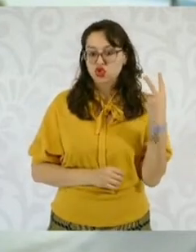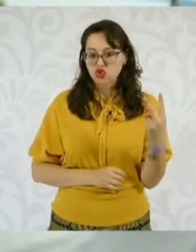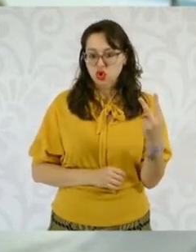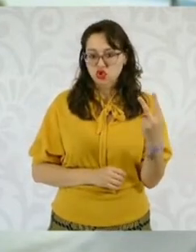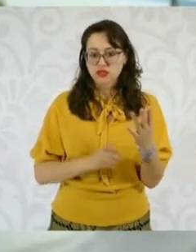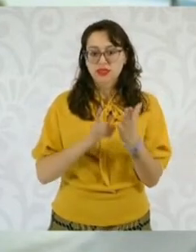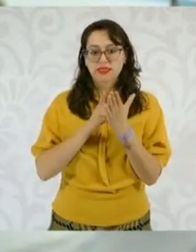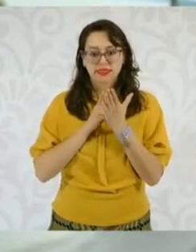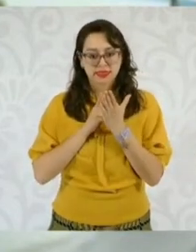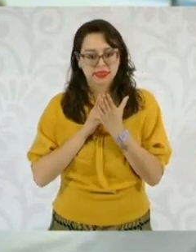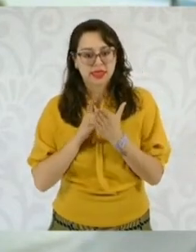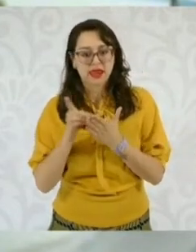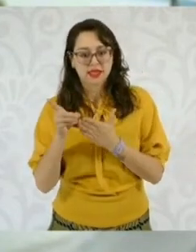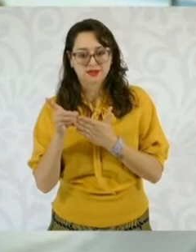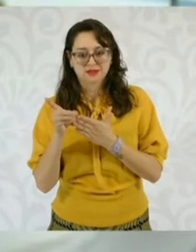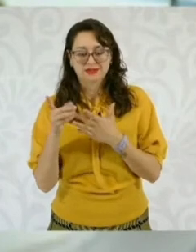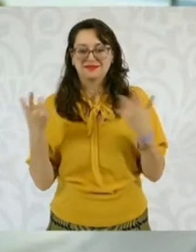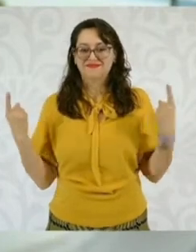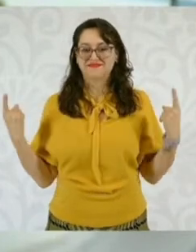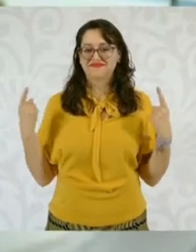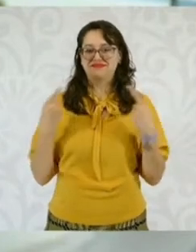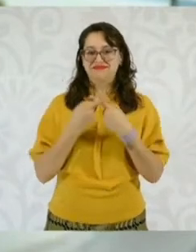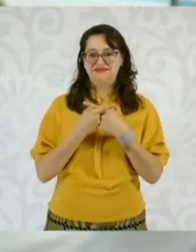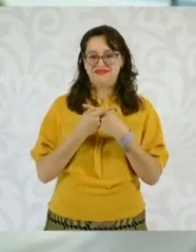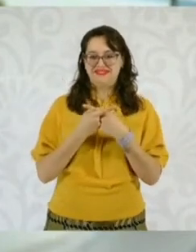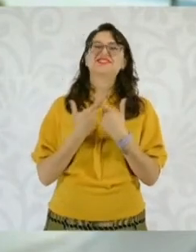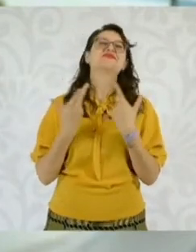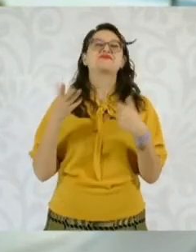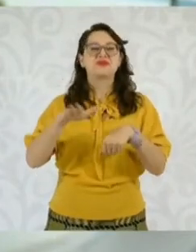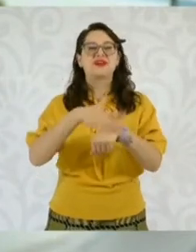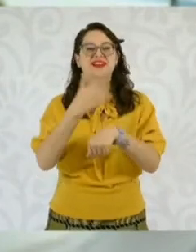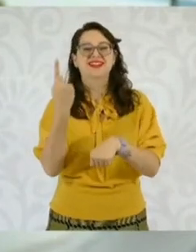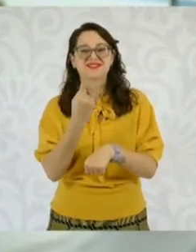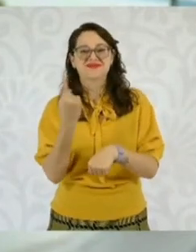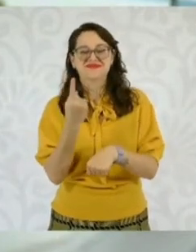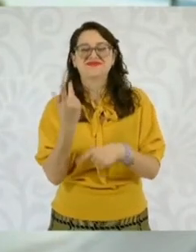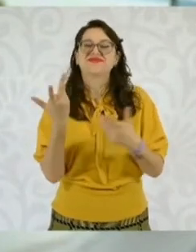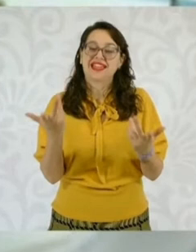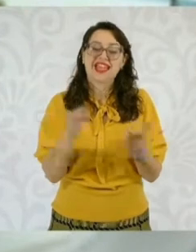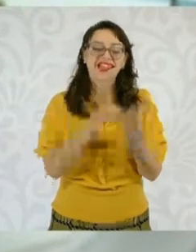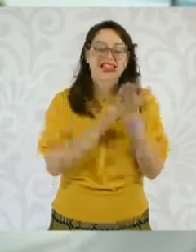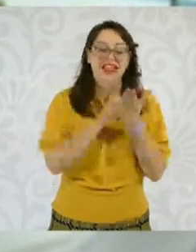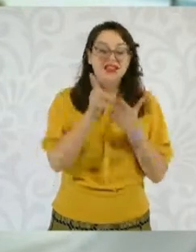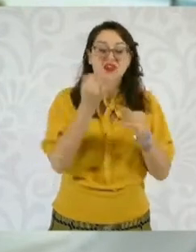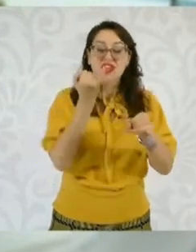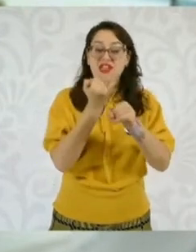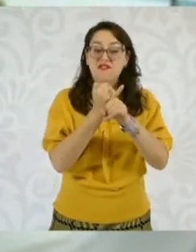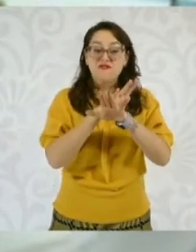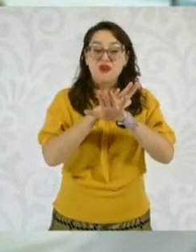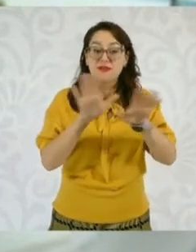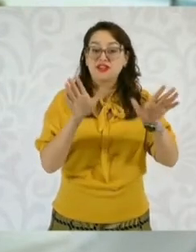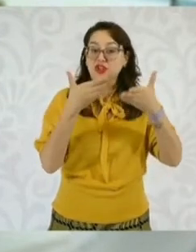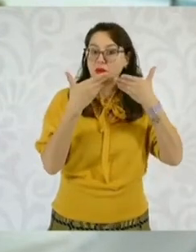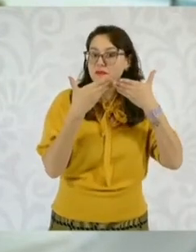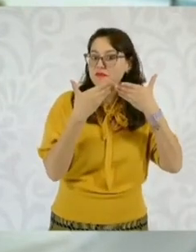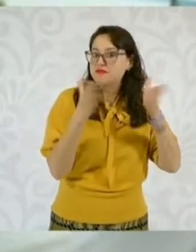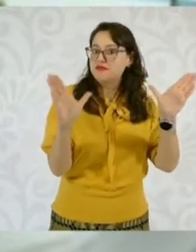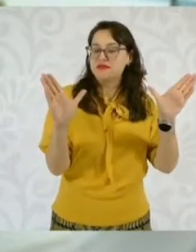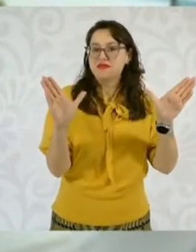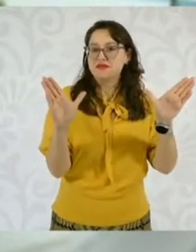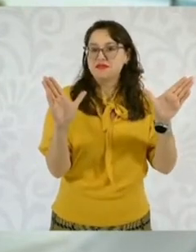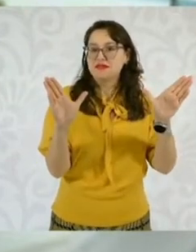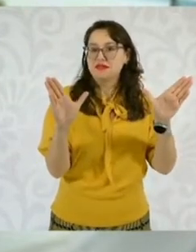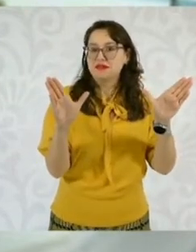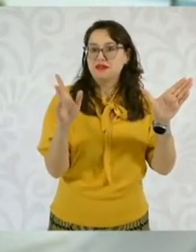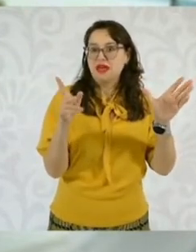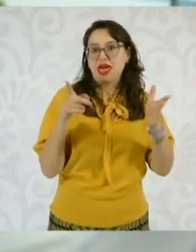manera contraria. Mientras acceso a la información se trata de la máxima publicidad de la información